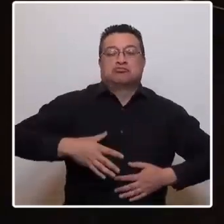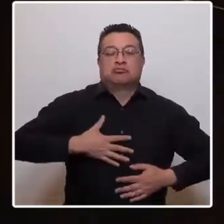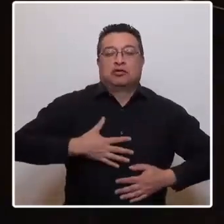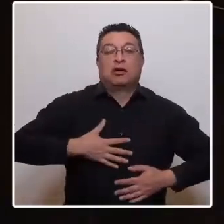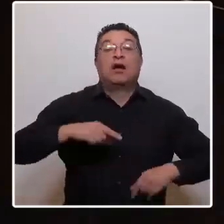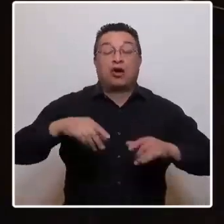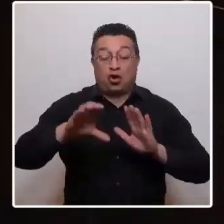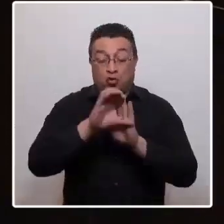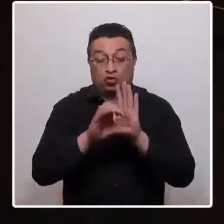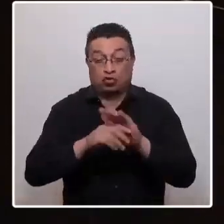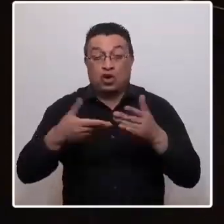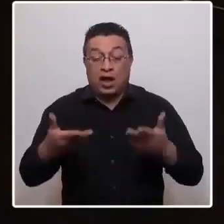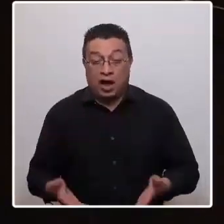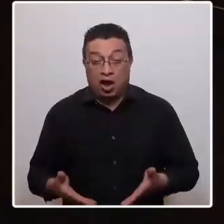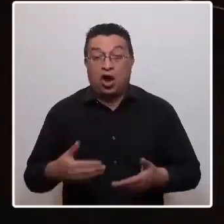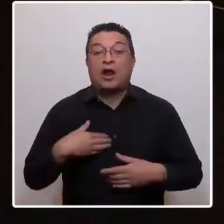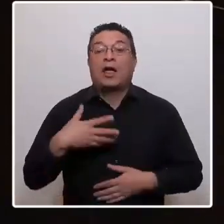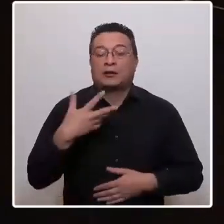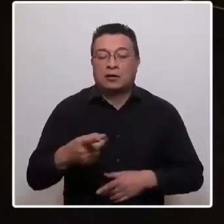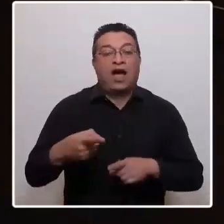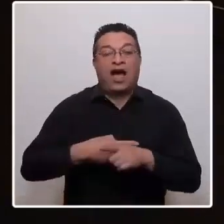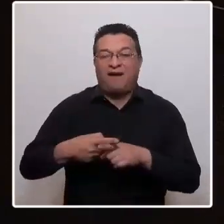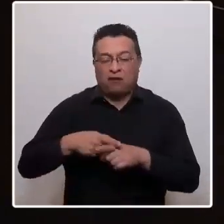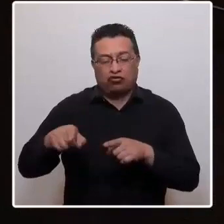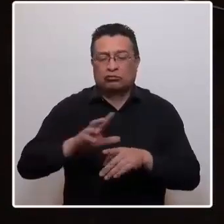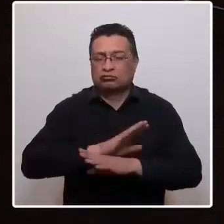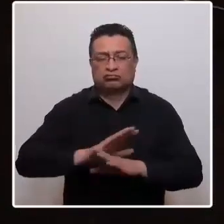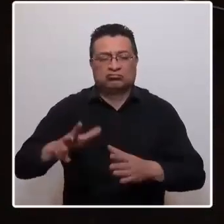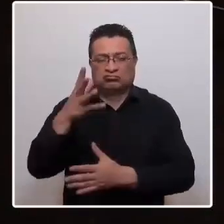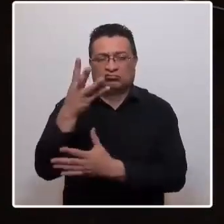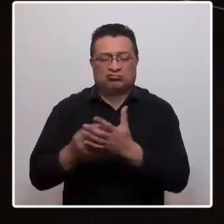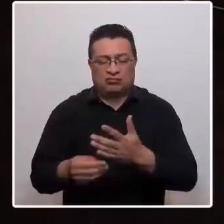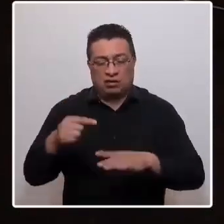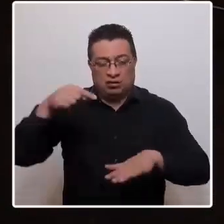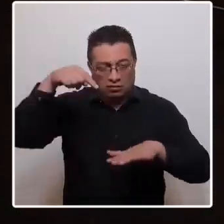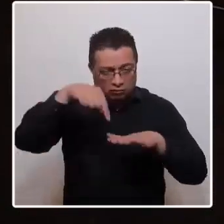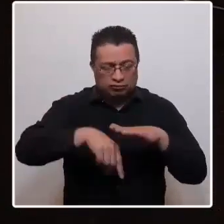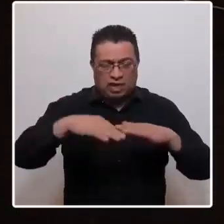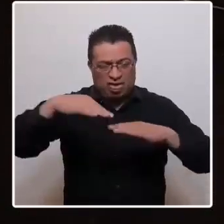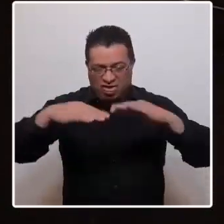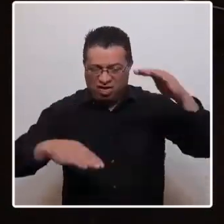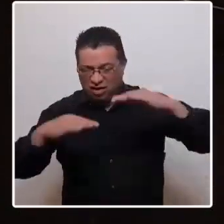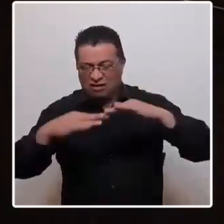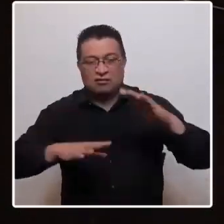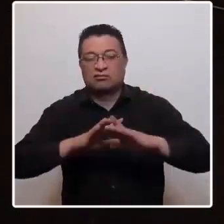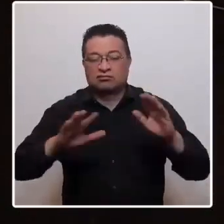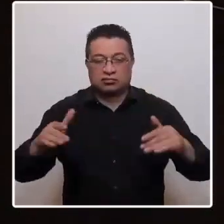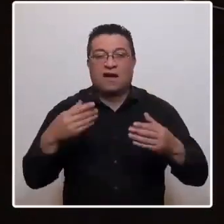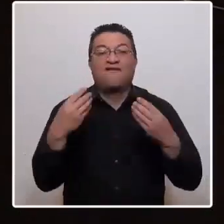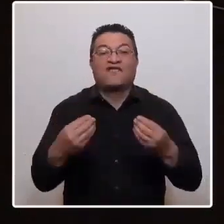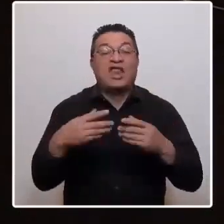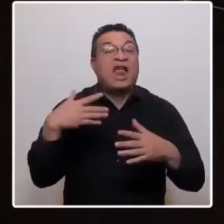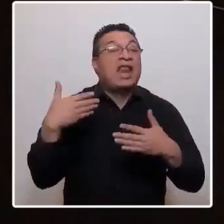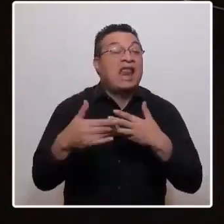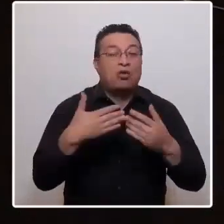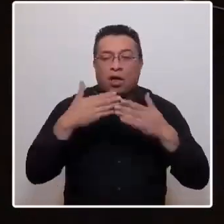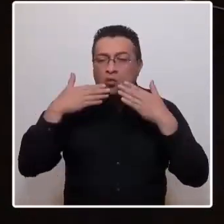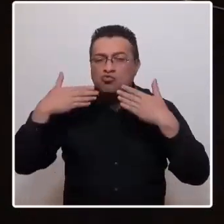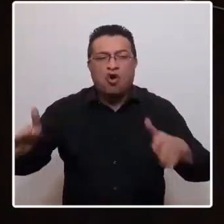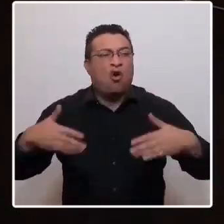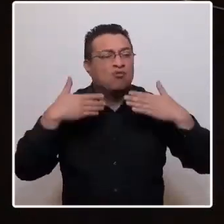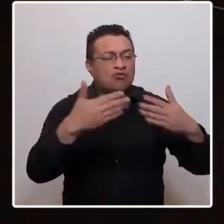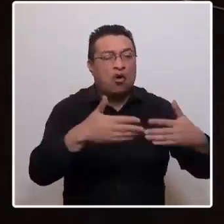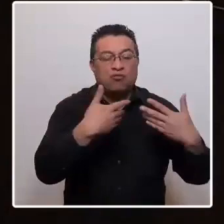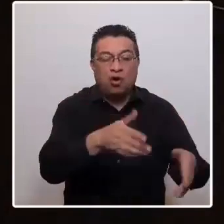Constitución actual se ha encargado de avalar los abusos del mercado, ha profundizado las desigualdades y ha regalado nuestros bienes naturales, permitiendo además